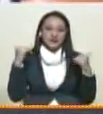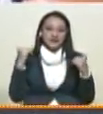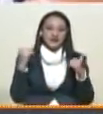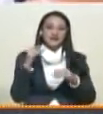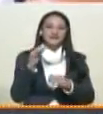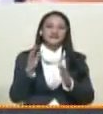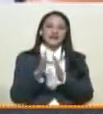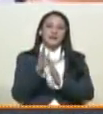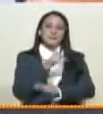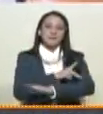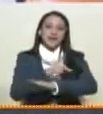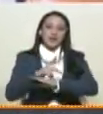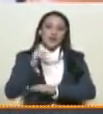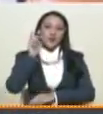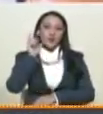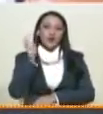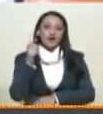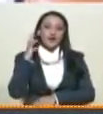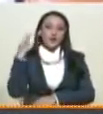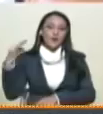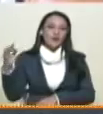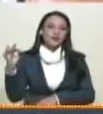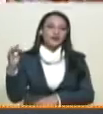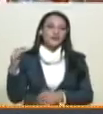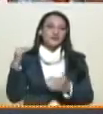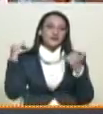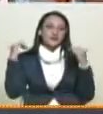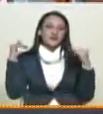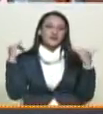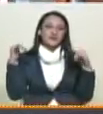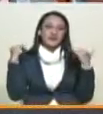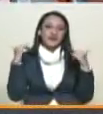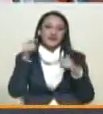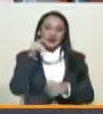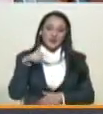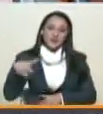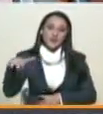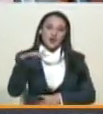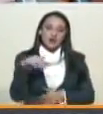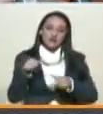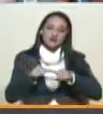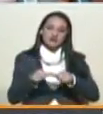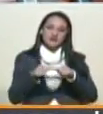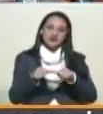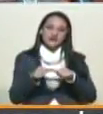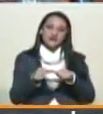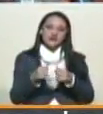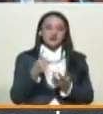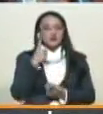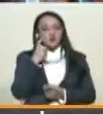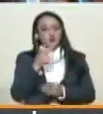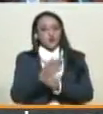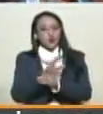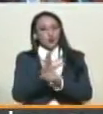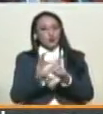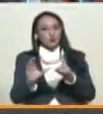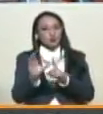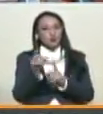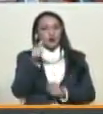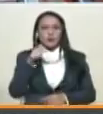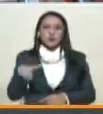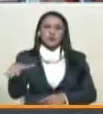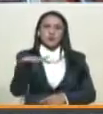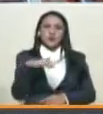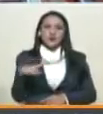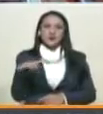Pedro, de Guarenas y Guatire. Son fiestas donde el pueblo mantiene intactas sus tradiciones. Un pueblo que no